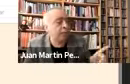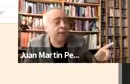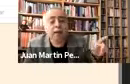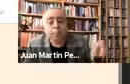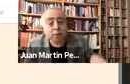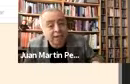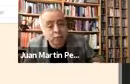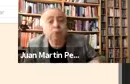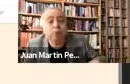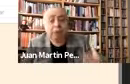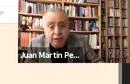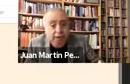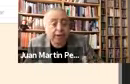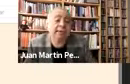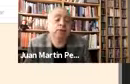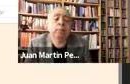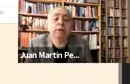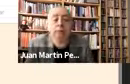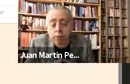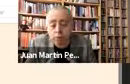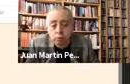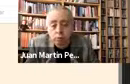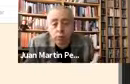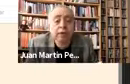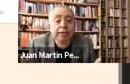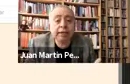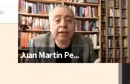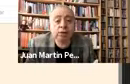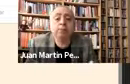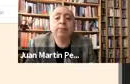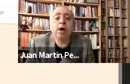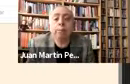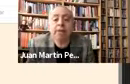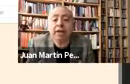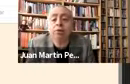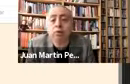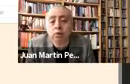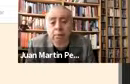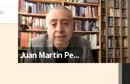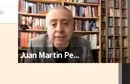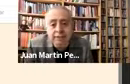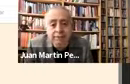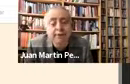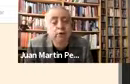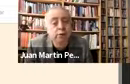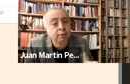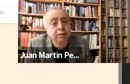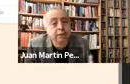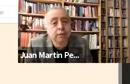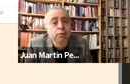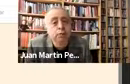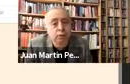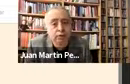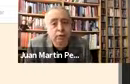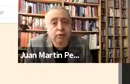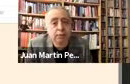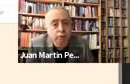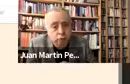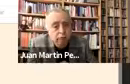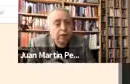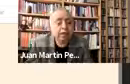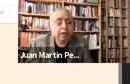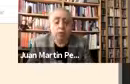acompañe porque esto implica que están cumpliendo con su derecho a opinar en todos los temas que les afectan como establece el artículo 12